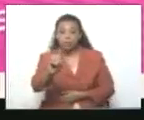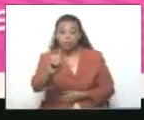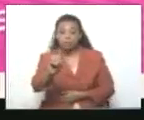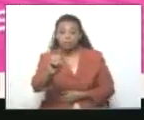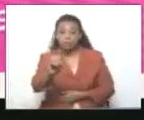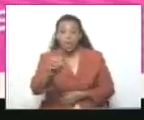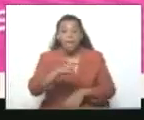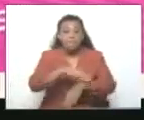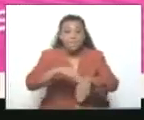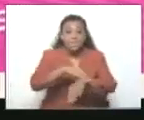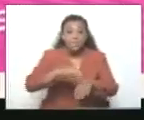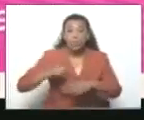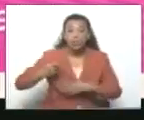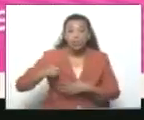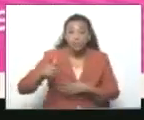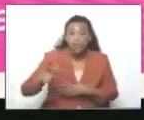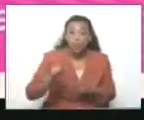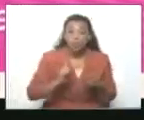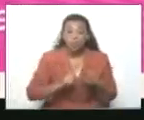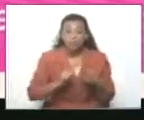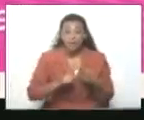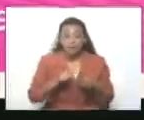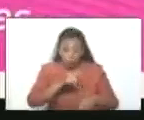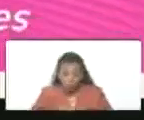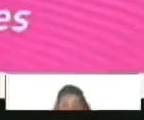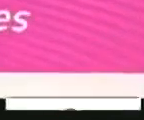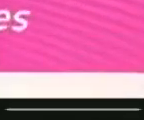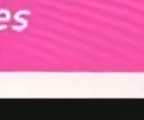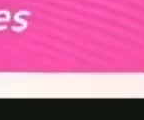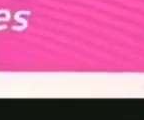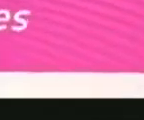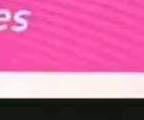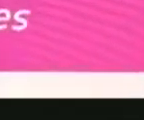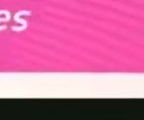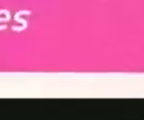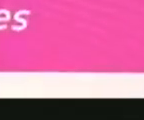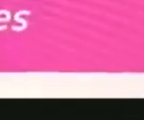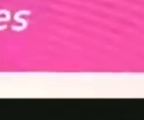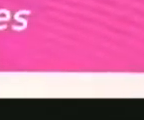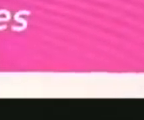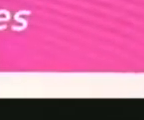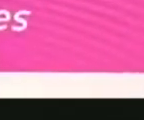tanto como ministro de Transporte en su momento como